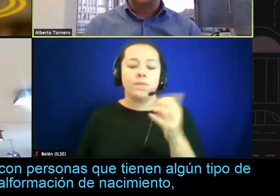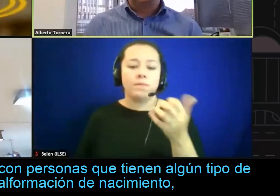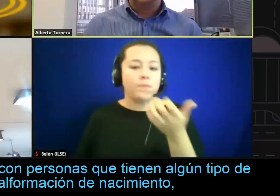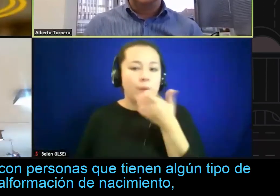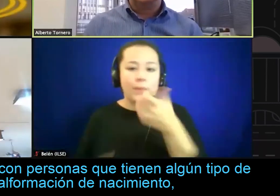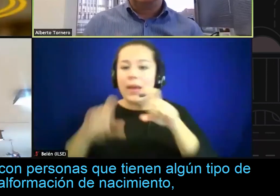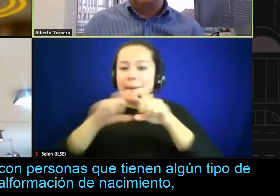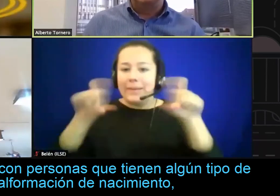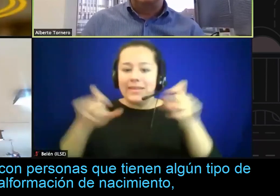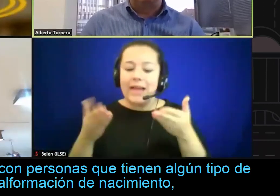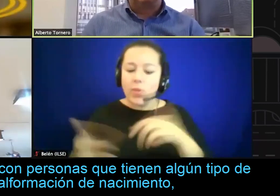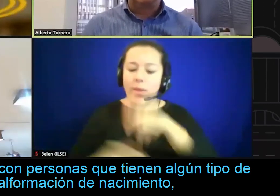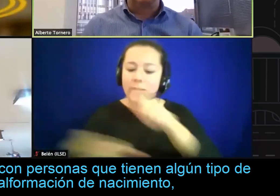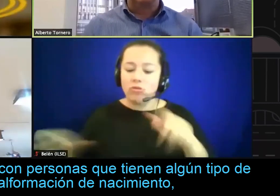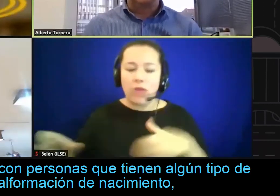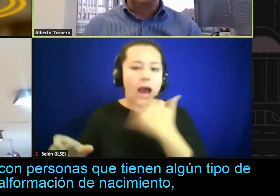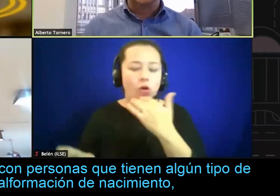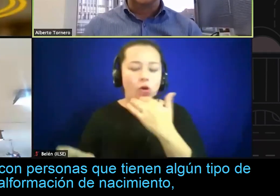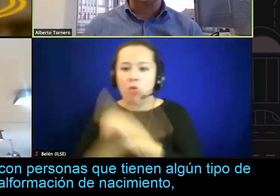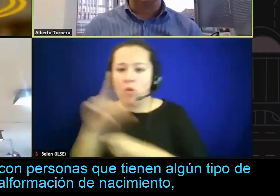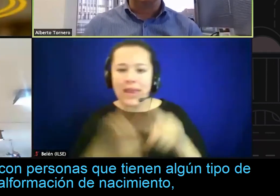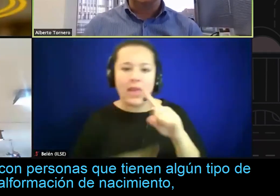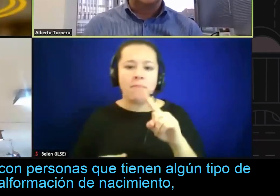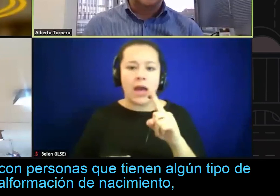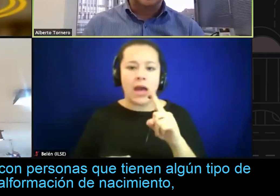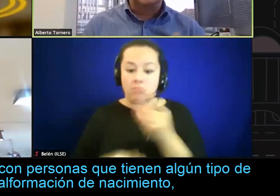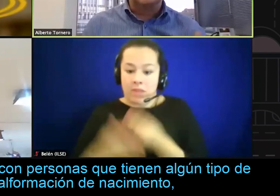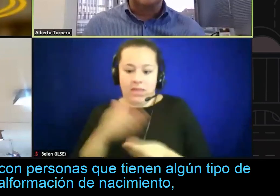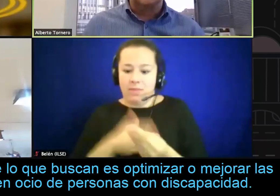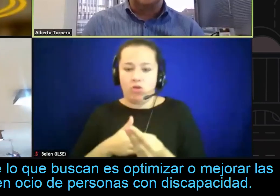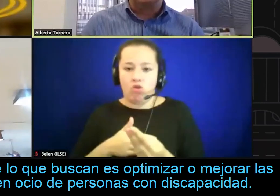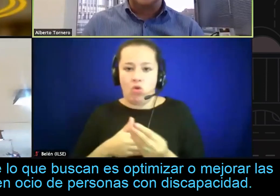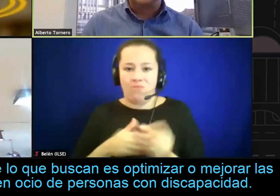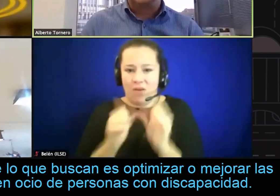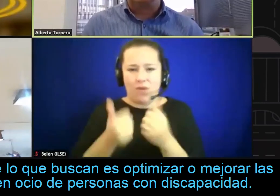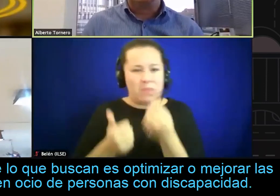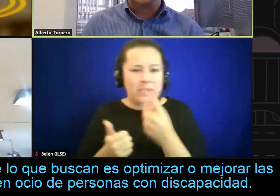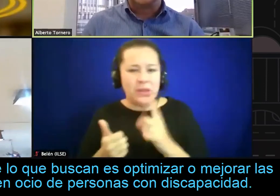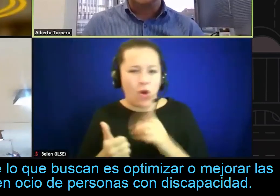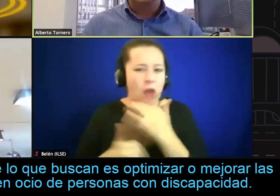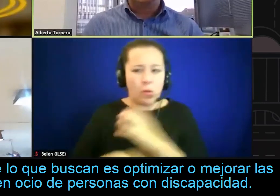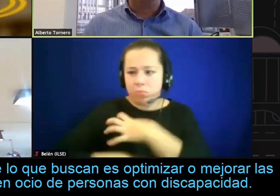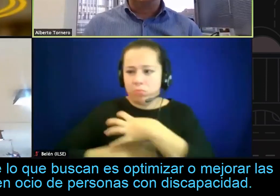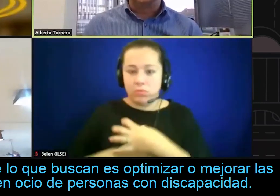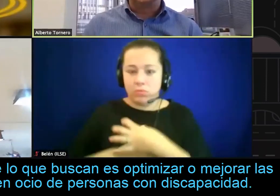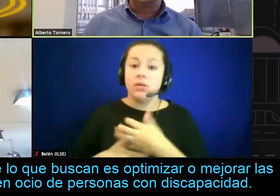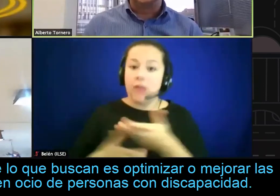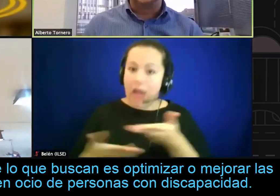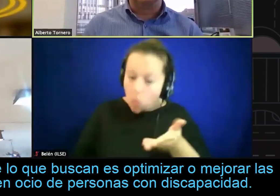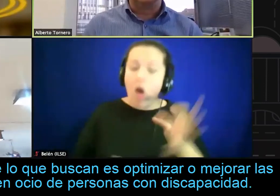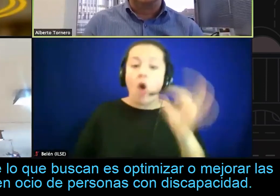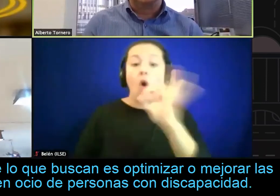de problema o malformación de nacimiento, a compañías que lo que buscan simplemente